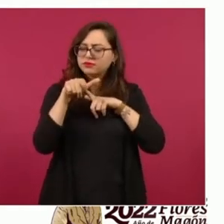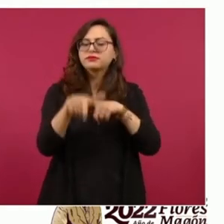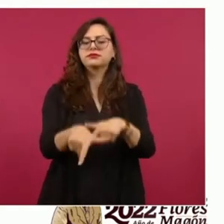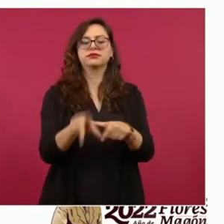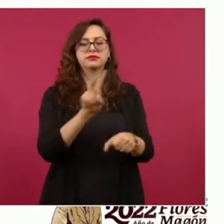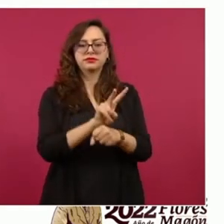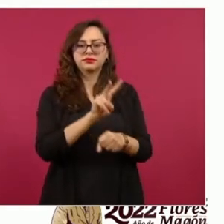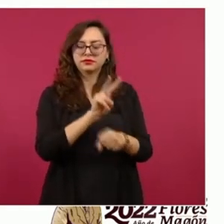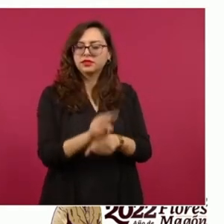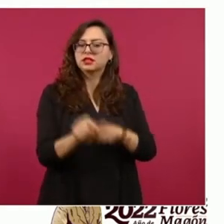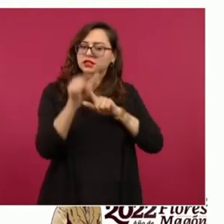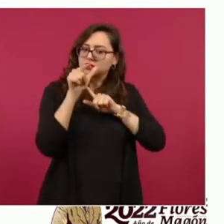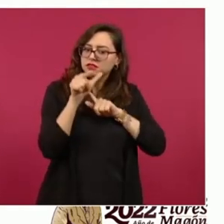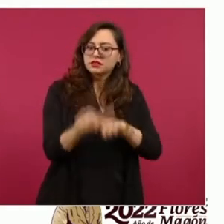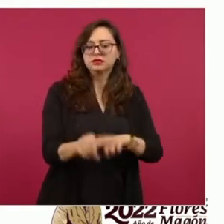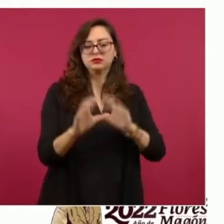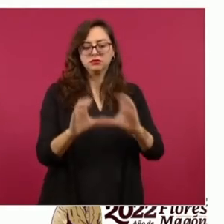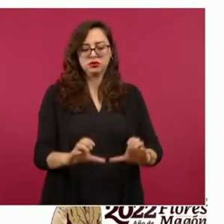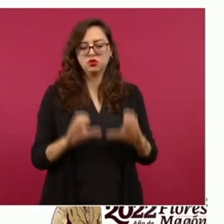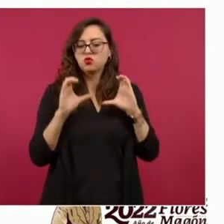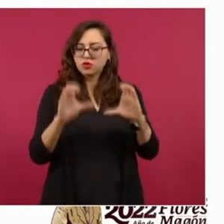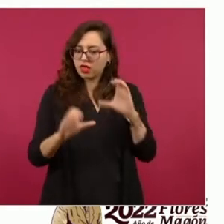Lo que